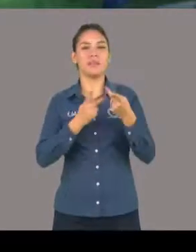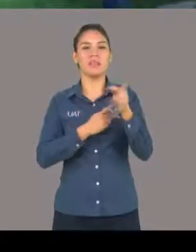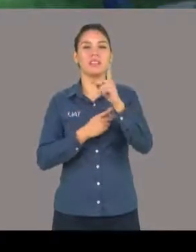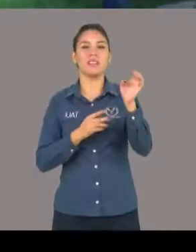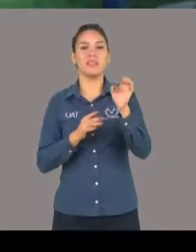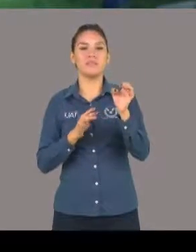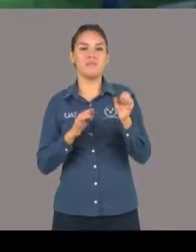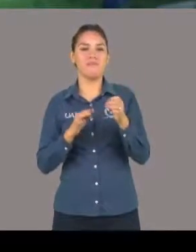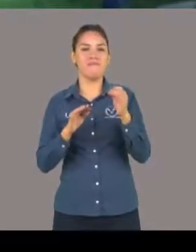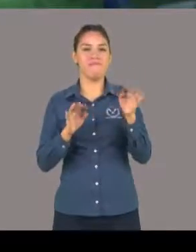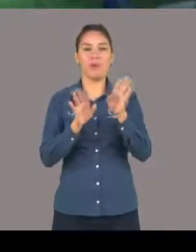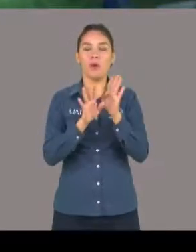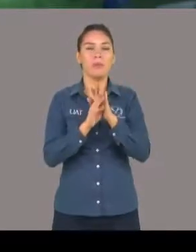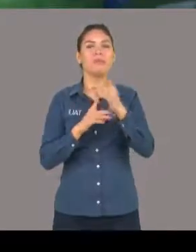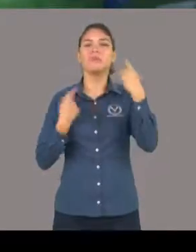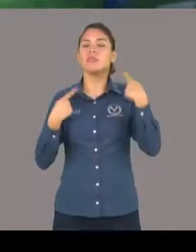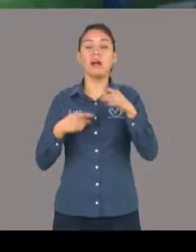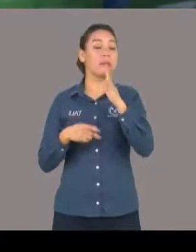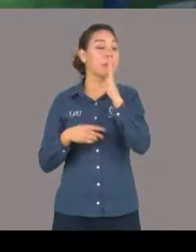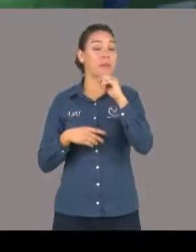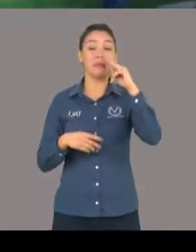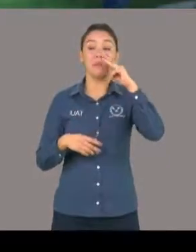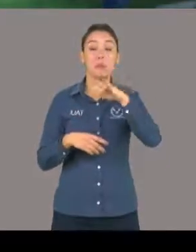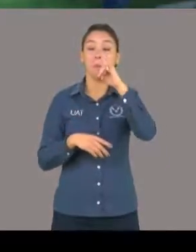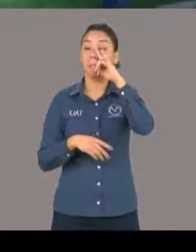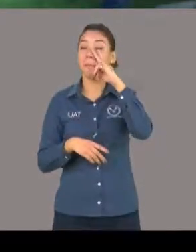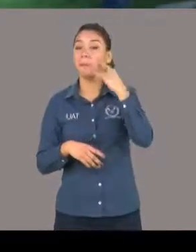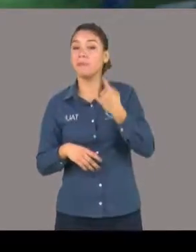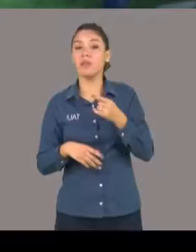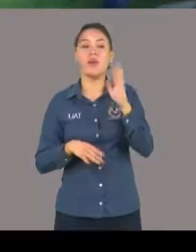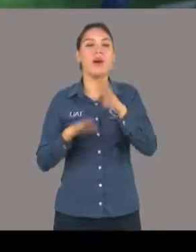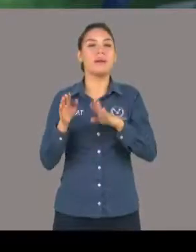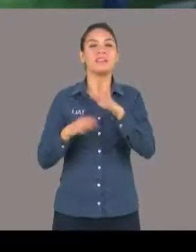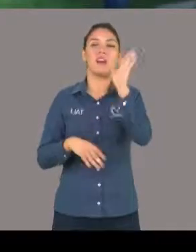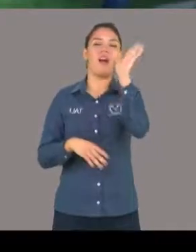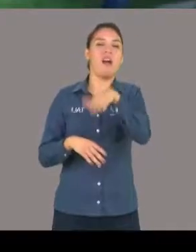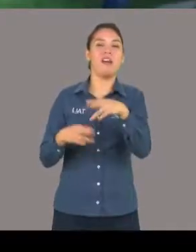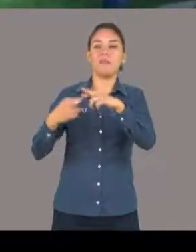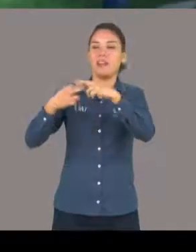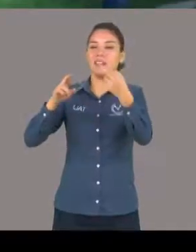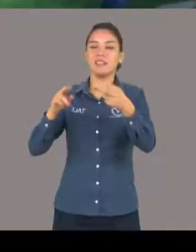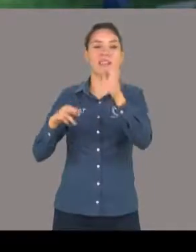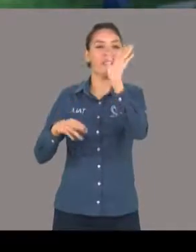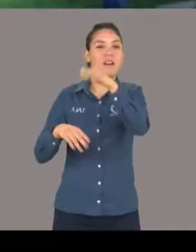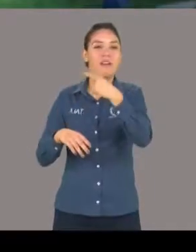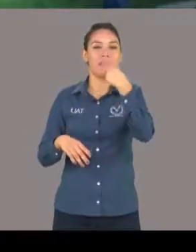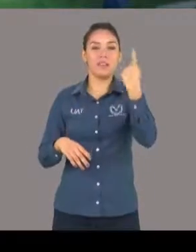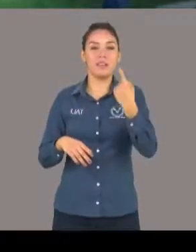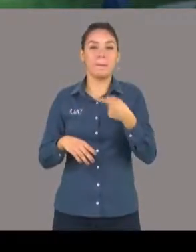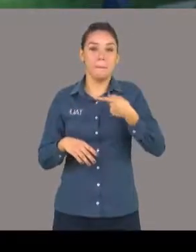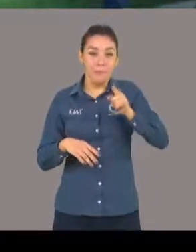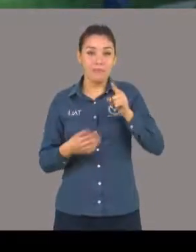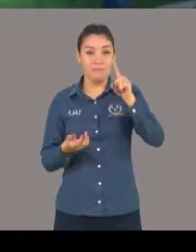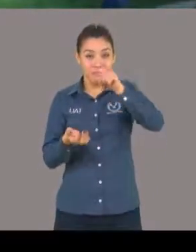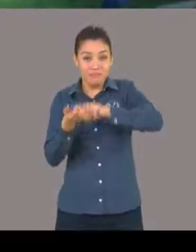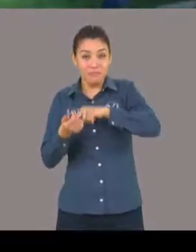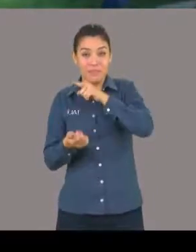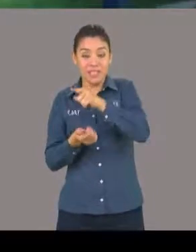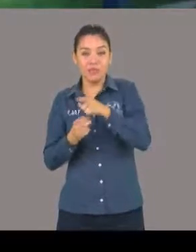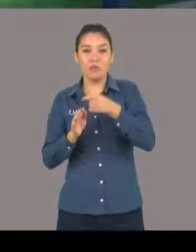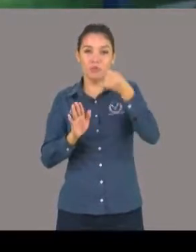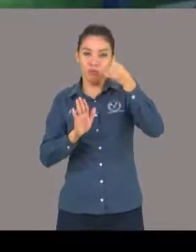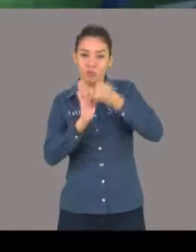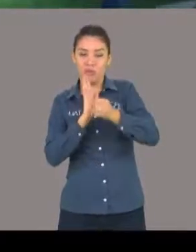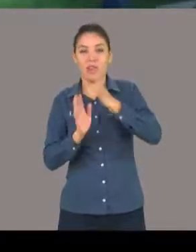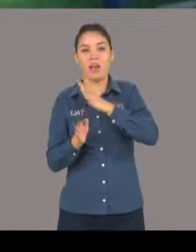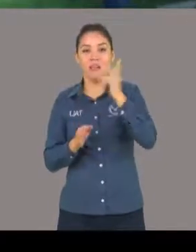prácticamente que están invisibilizadas, que se toman como formas comunes de relacionarnos, pero que estas de